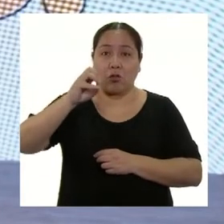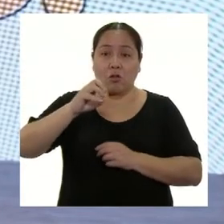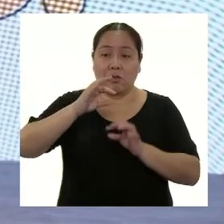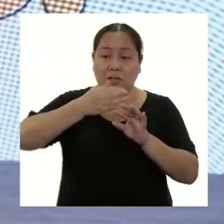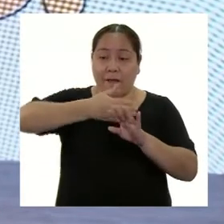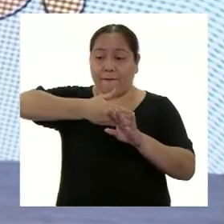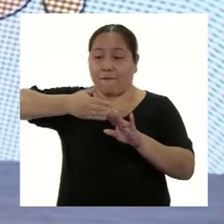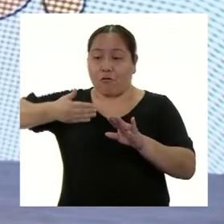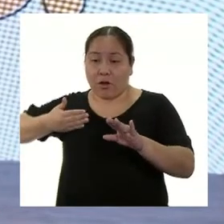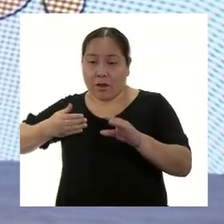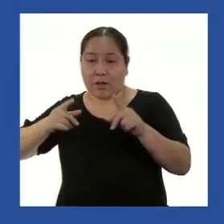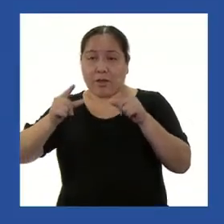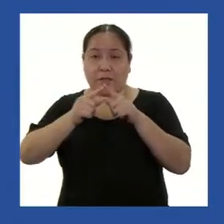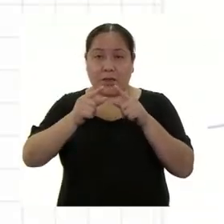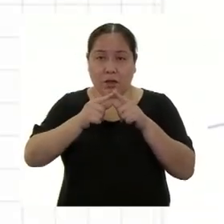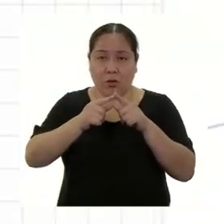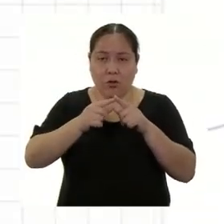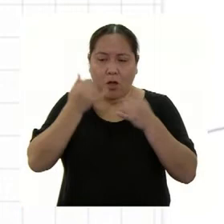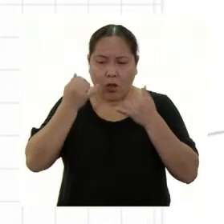dentro. ¿Puede variar?